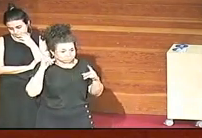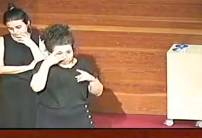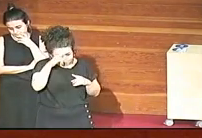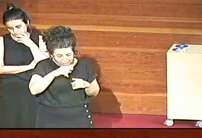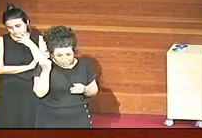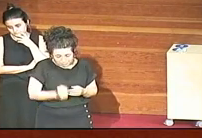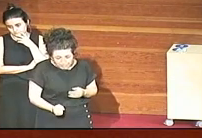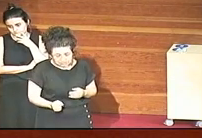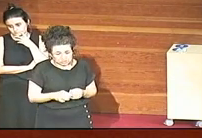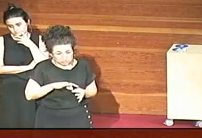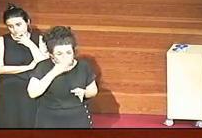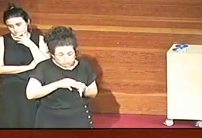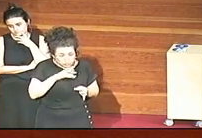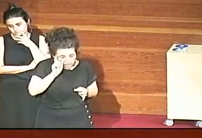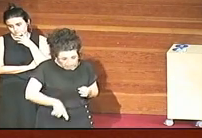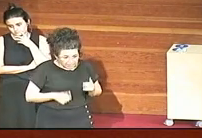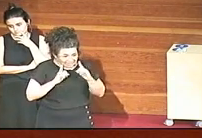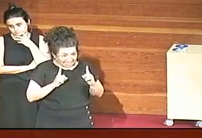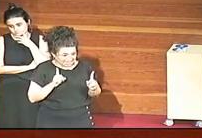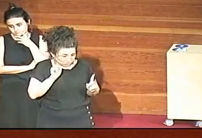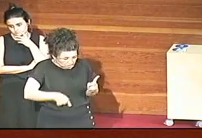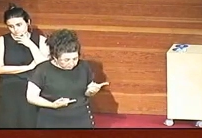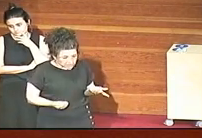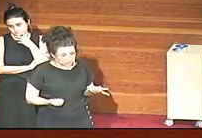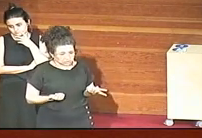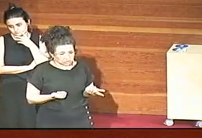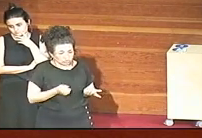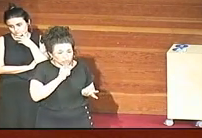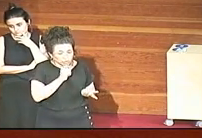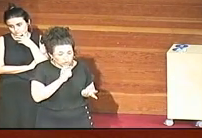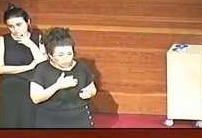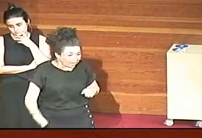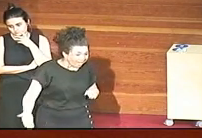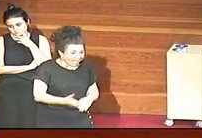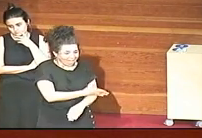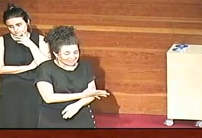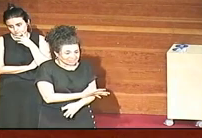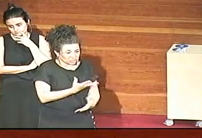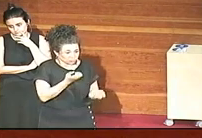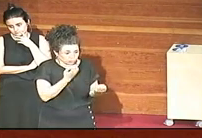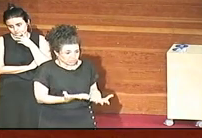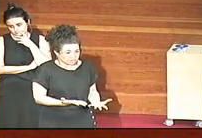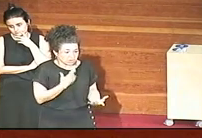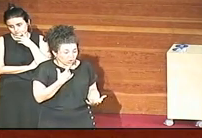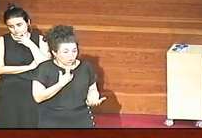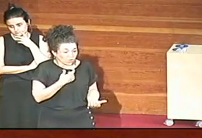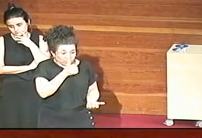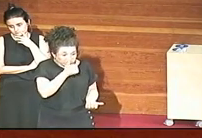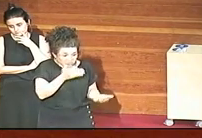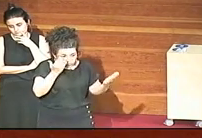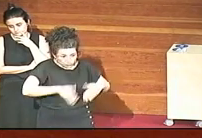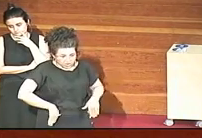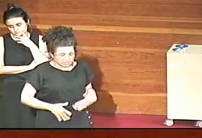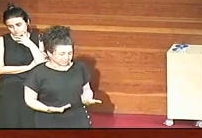la uva también es otro caso como están madurando antes del tiempo pero no da vino por